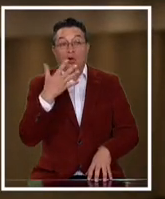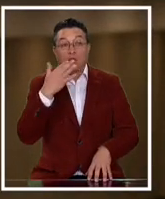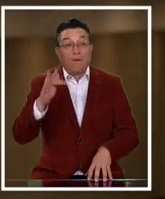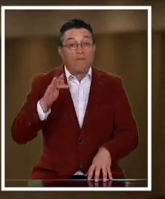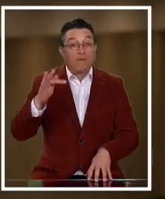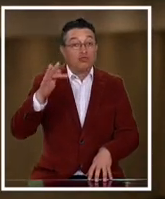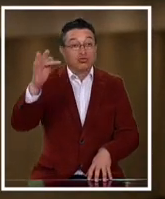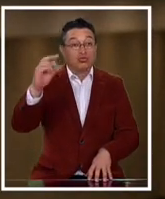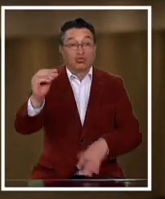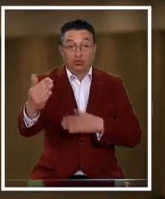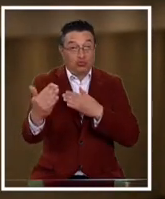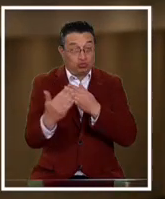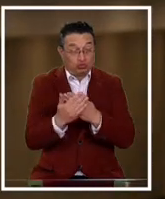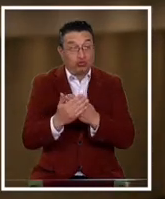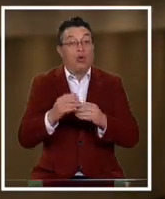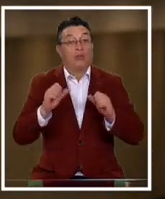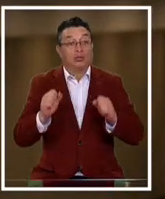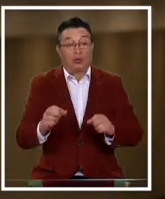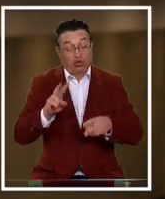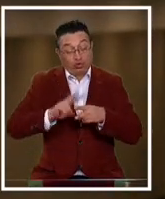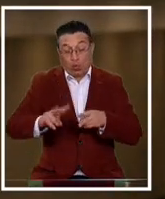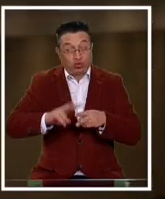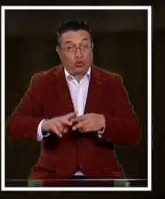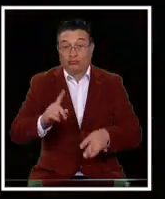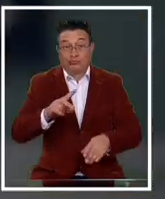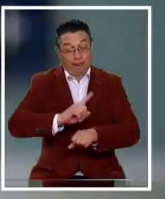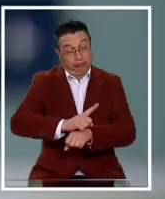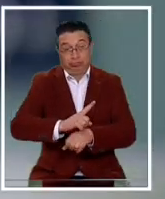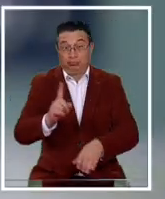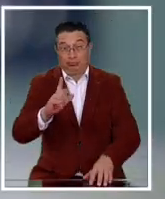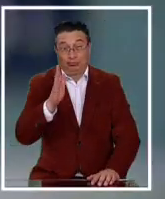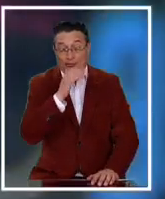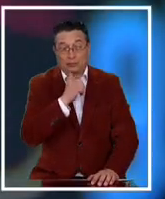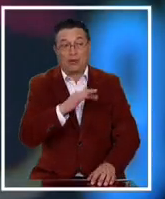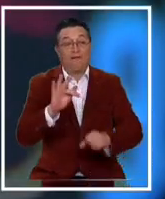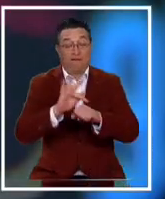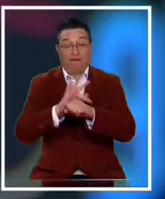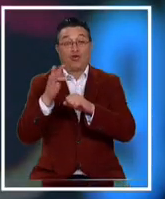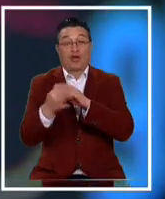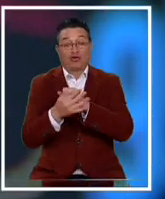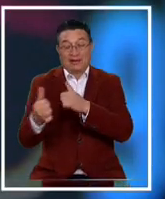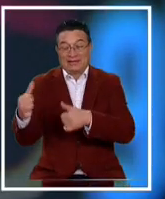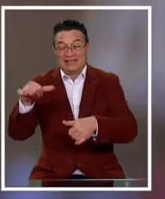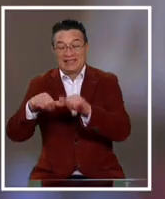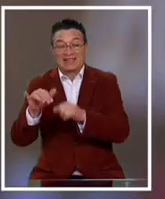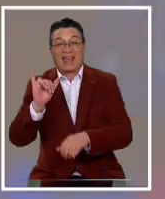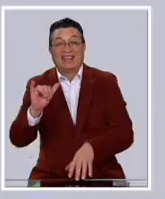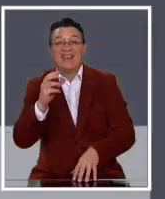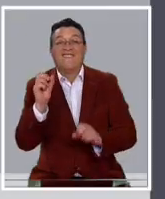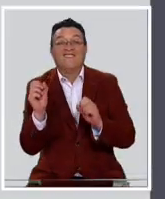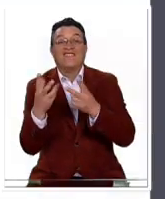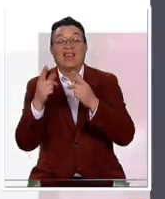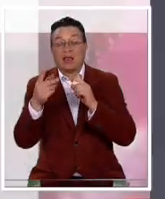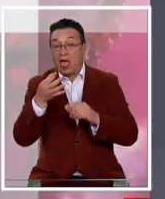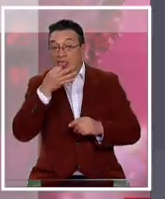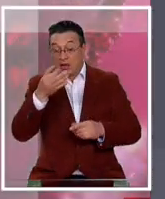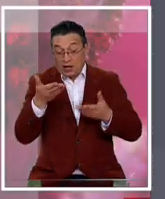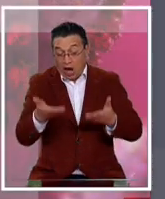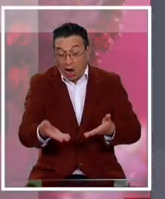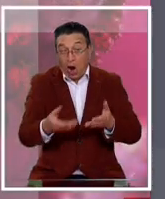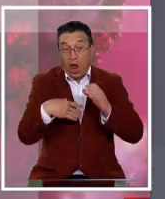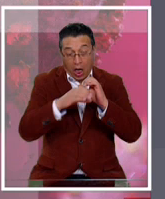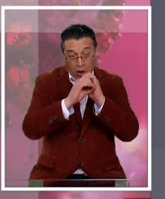futuro muy, muy cercano, no le veo una solución rápida. La Fundación Ciencia y Vida proyecta que con el escenario